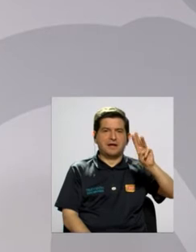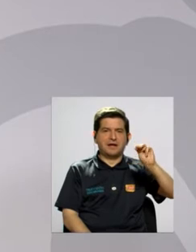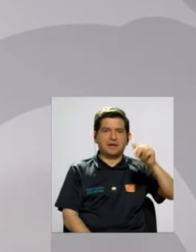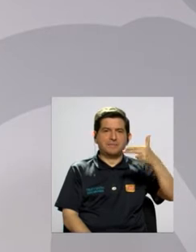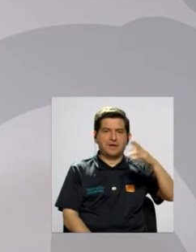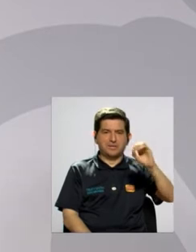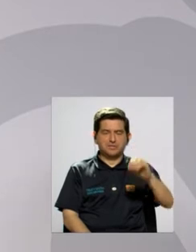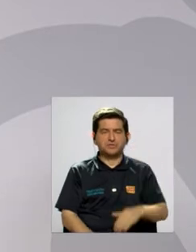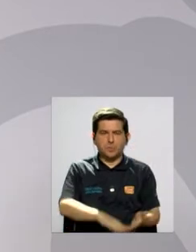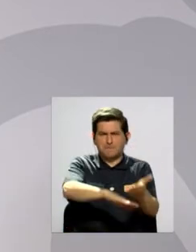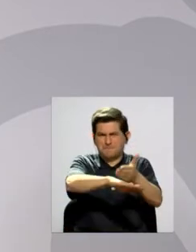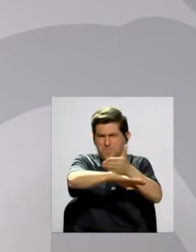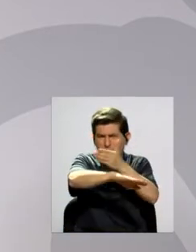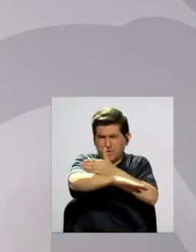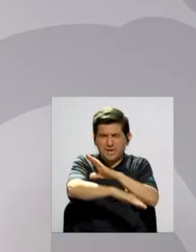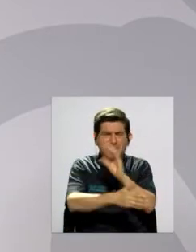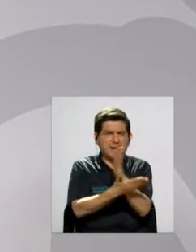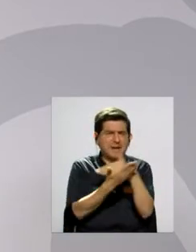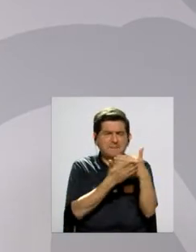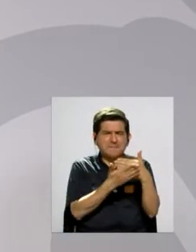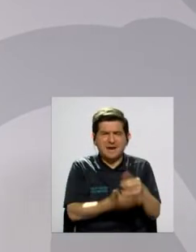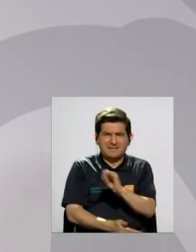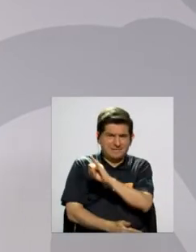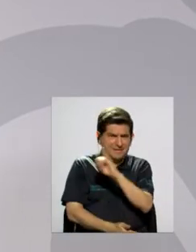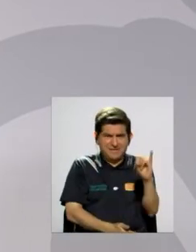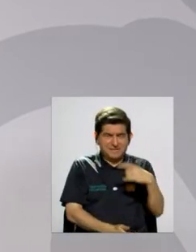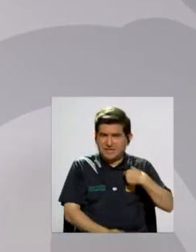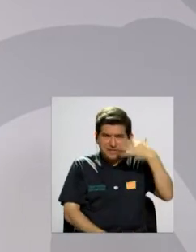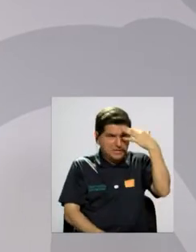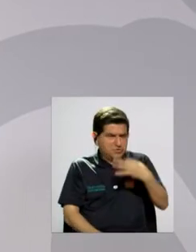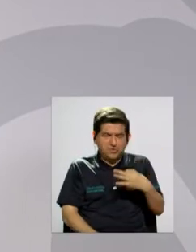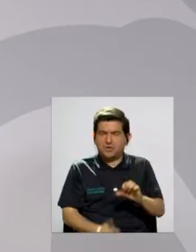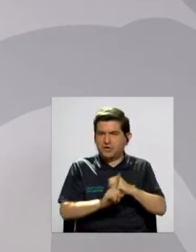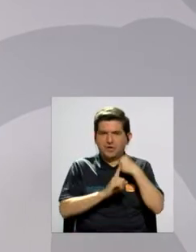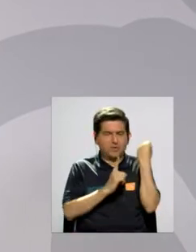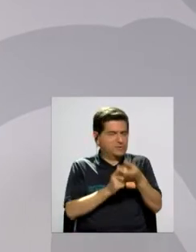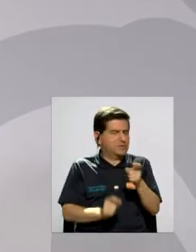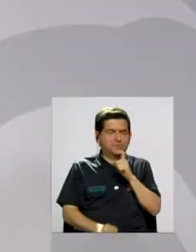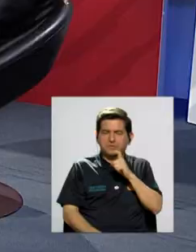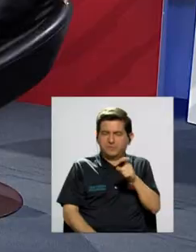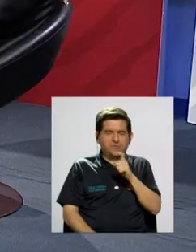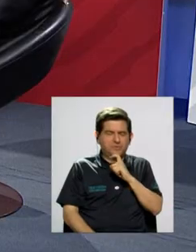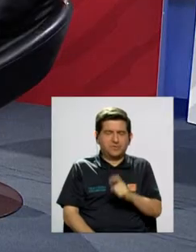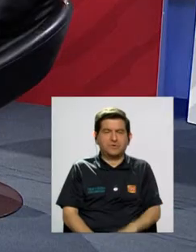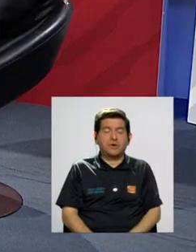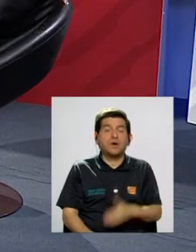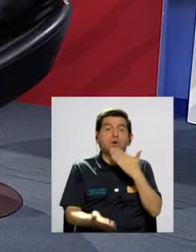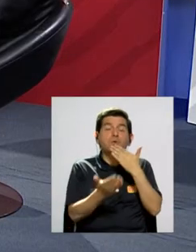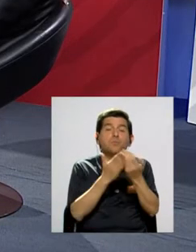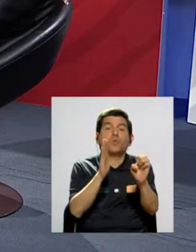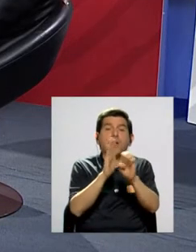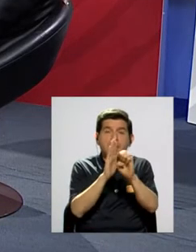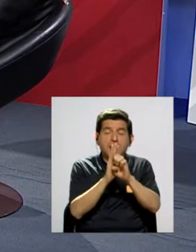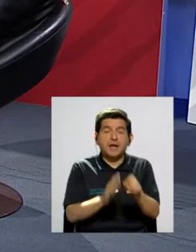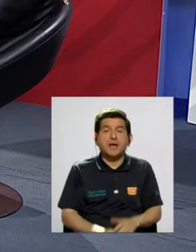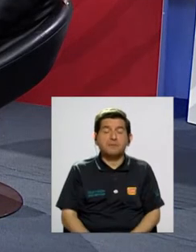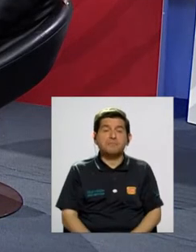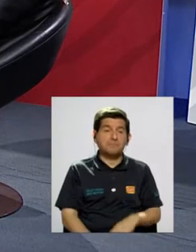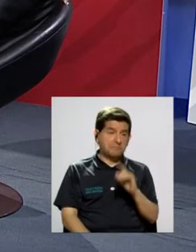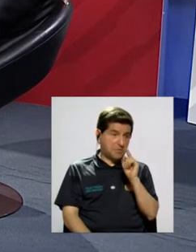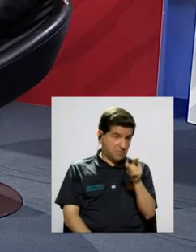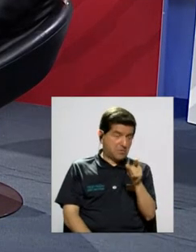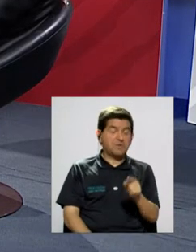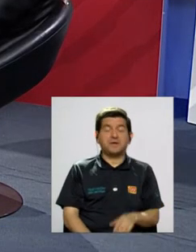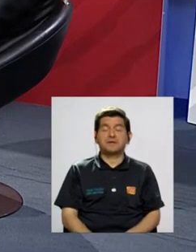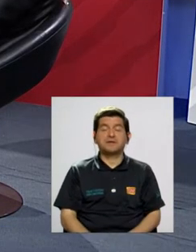del progresismo y parte de la izquierda de ese partido. Honestamente me parece que era algo como muy difícil de ver y un buen ejemplo de civismo de parte de doña Edna en